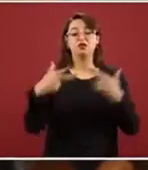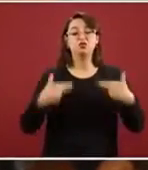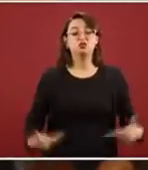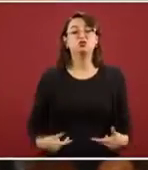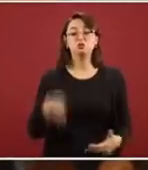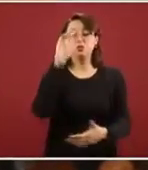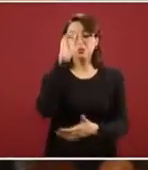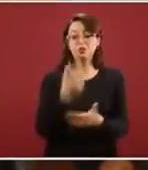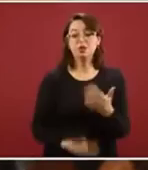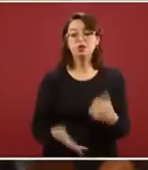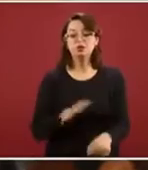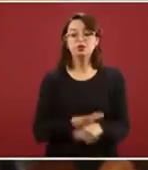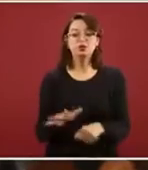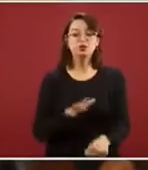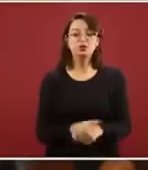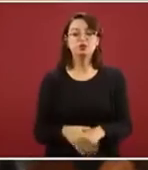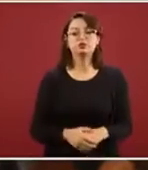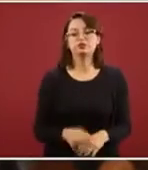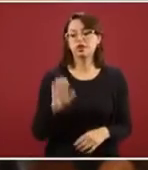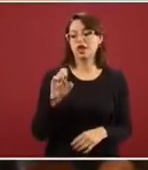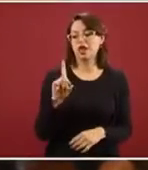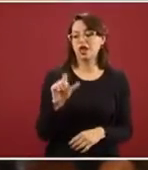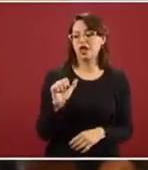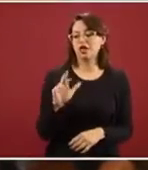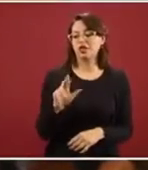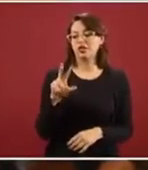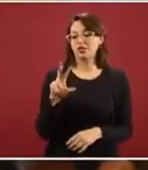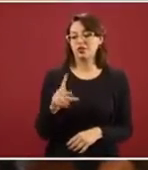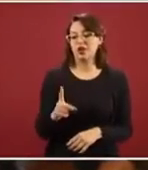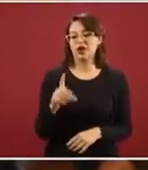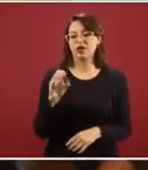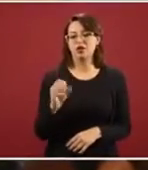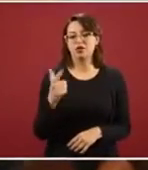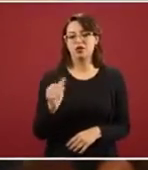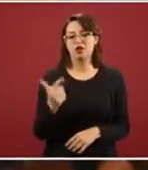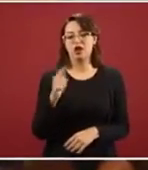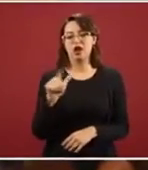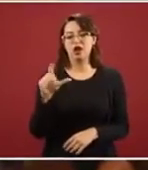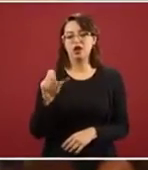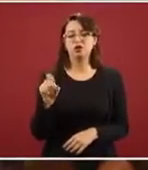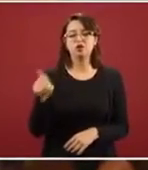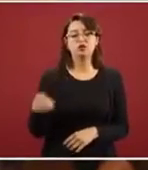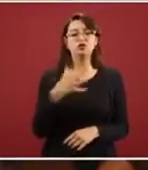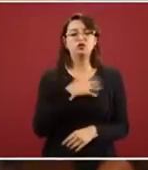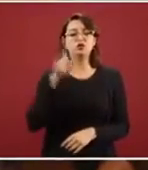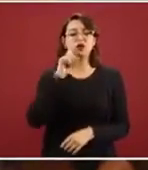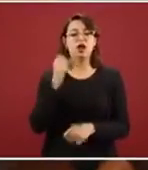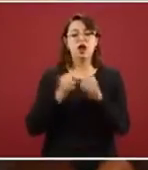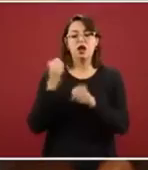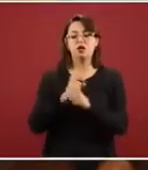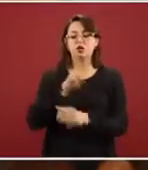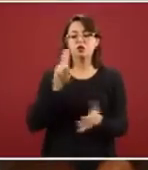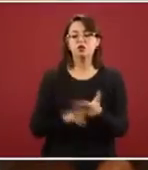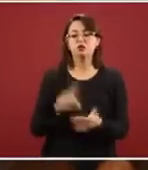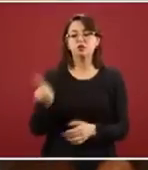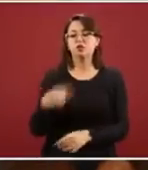es el de Eduardo Gallo y Tello, a quien le secuestraron a su hija en el año 2001. García Luna le proveyó